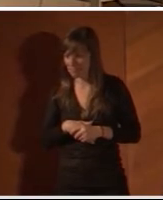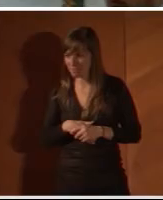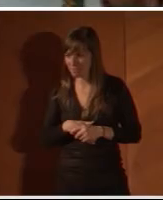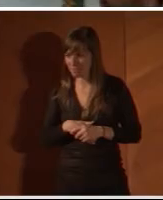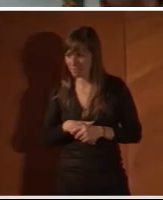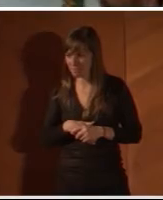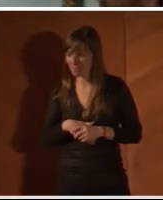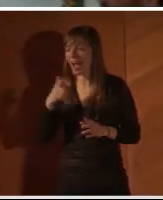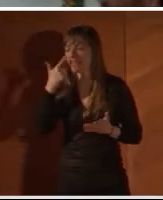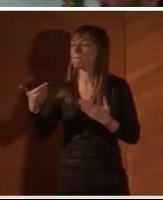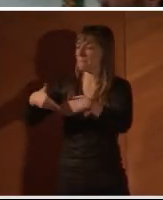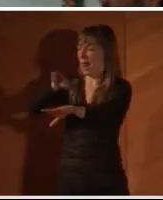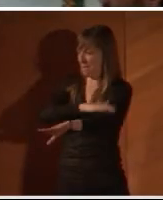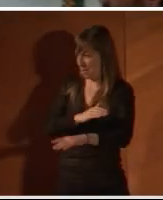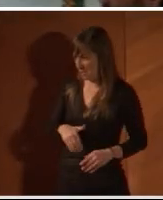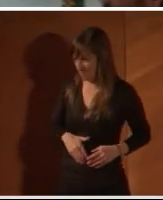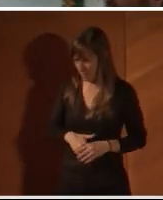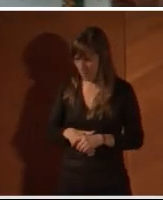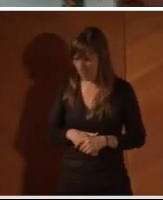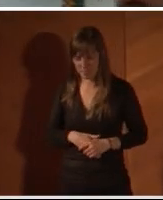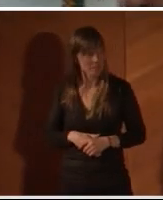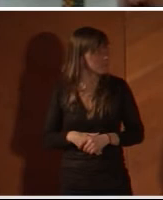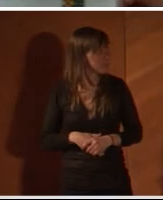Vamos ahí con Palma, adelante.